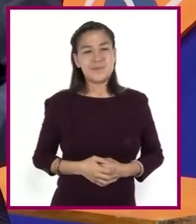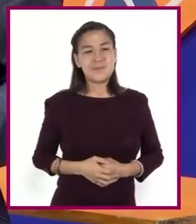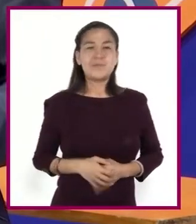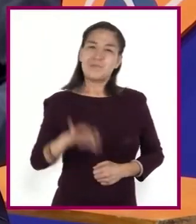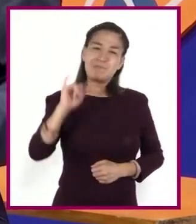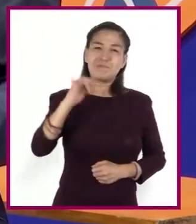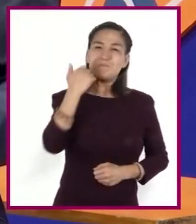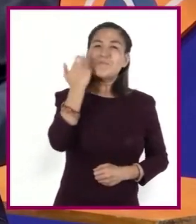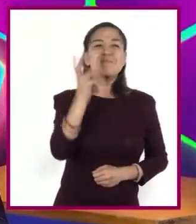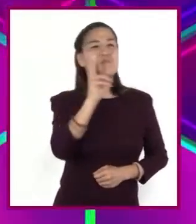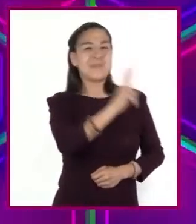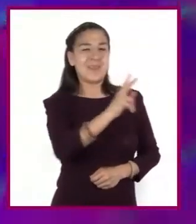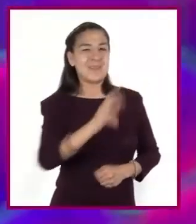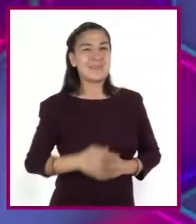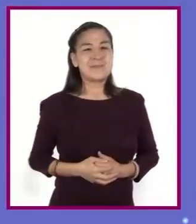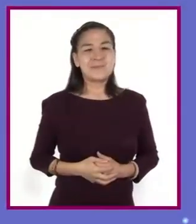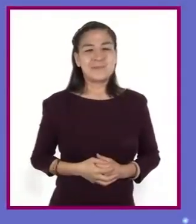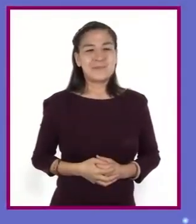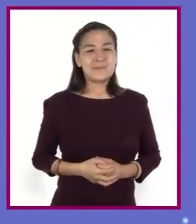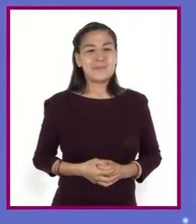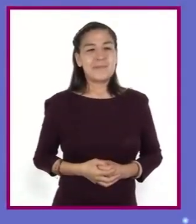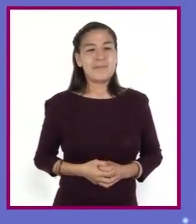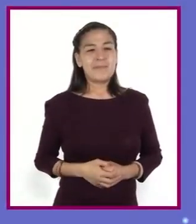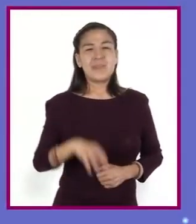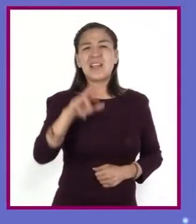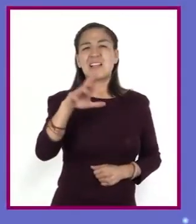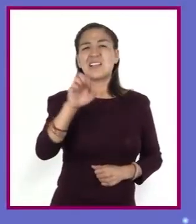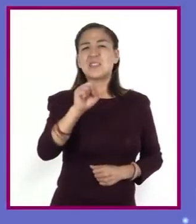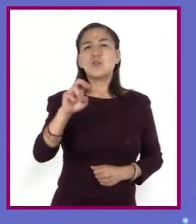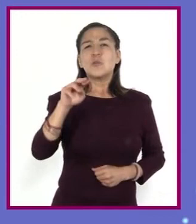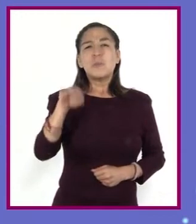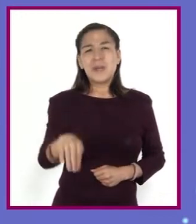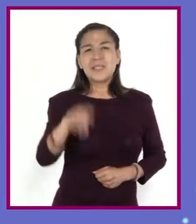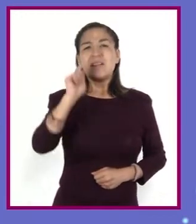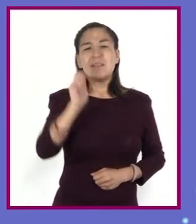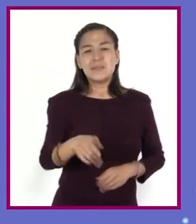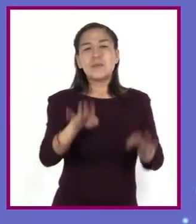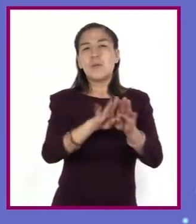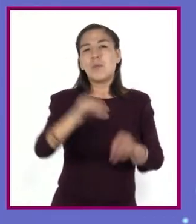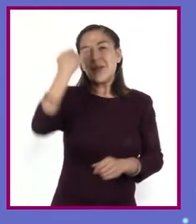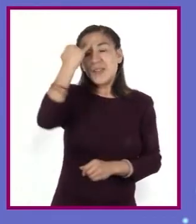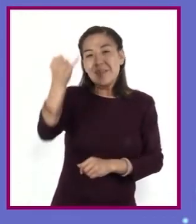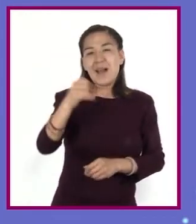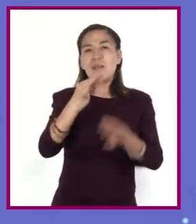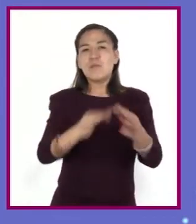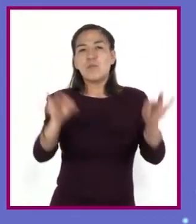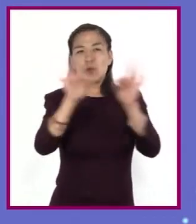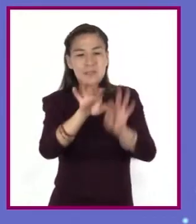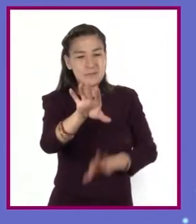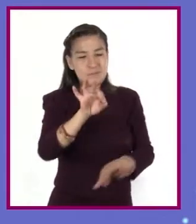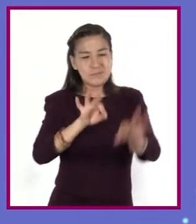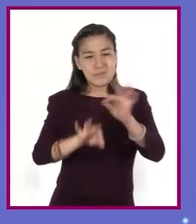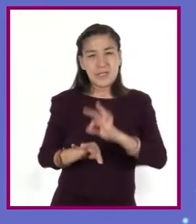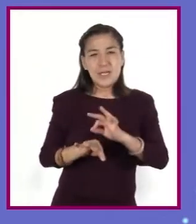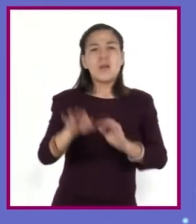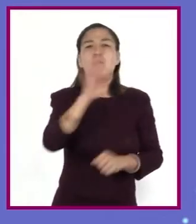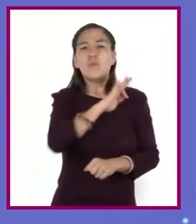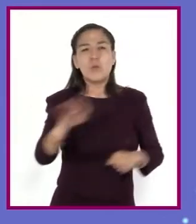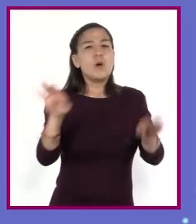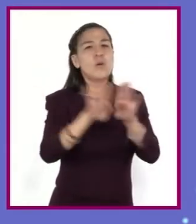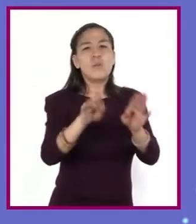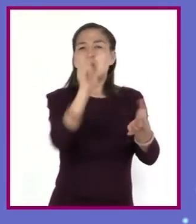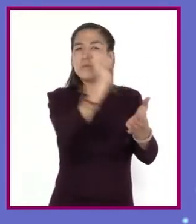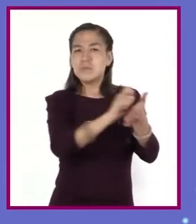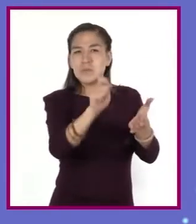bien. Veámoslo. El resumen es una selección de las ideas más relevantes de un texto o suceso, que se puede elaborar